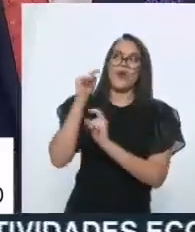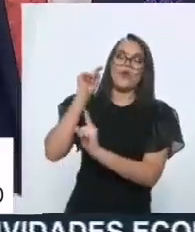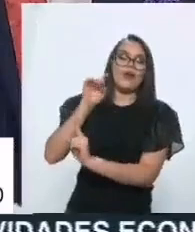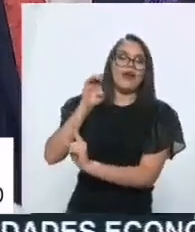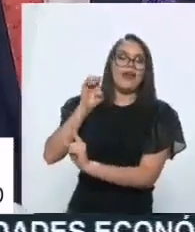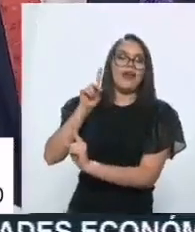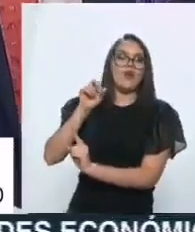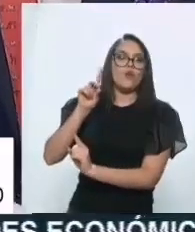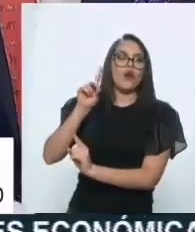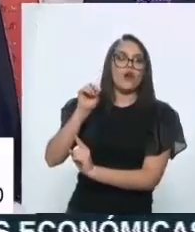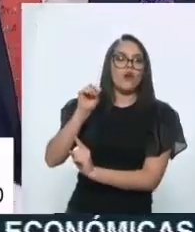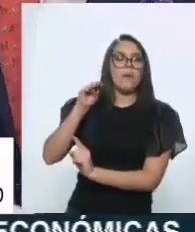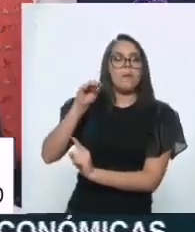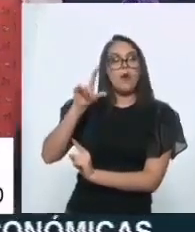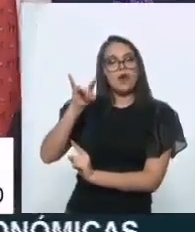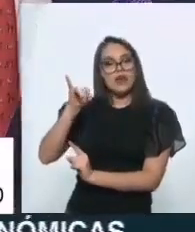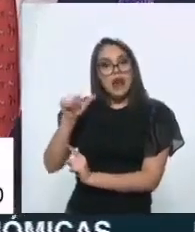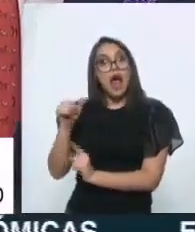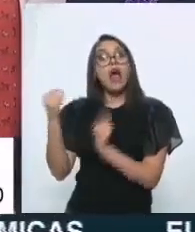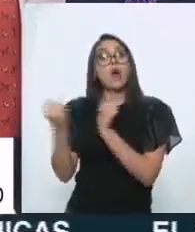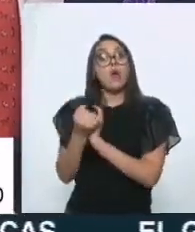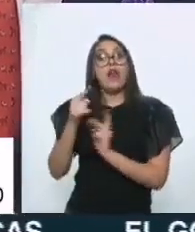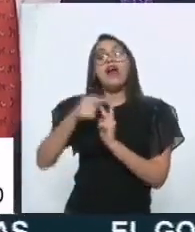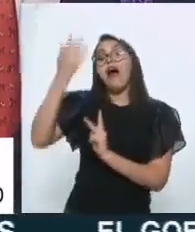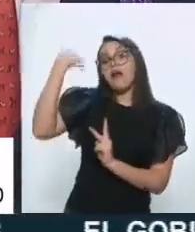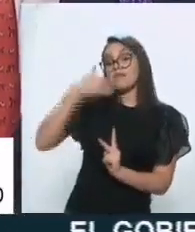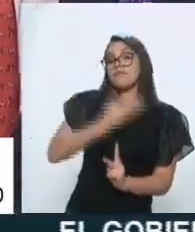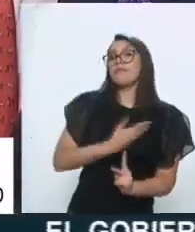Mora y en su momento a Felipe Calderón?